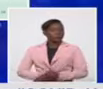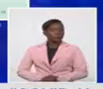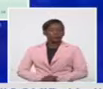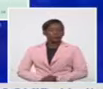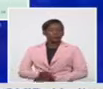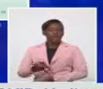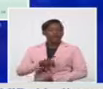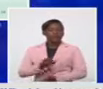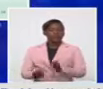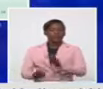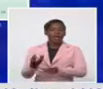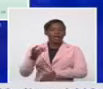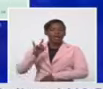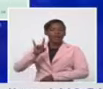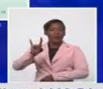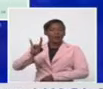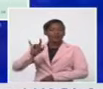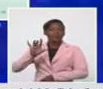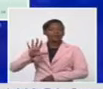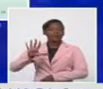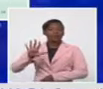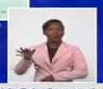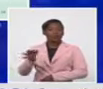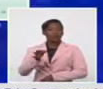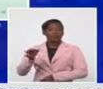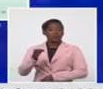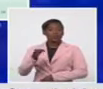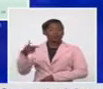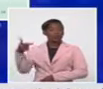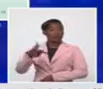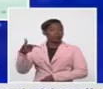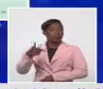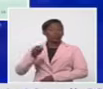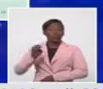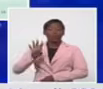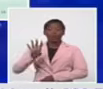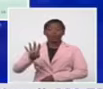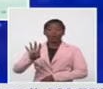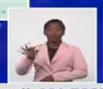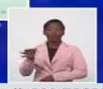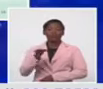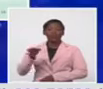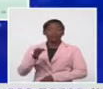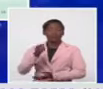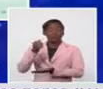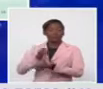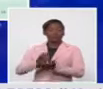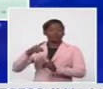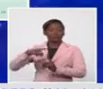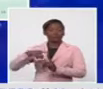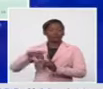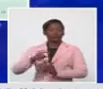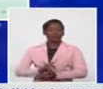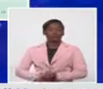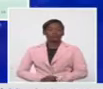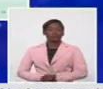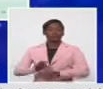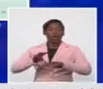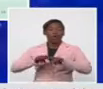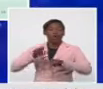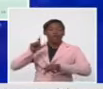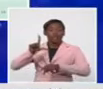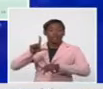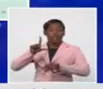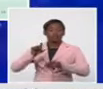ayer. 5 en el municipio Jobabo y 4 en el municipio de Las Tunas. Holguín, como ya había dicho, con